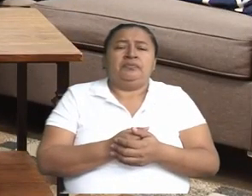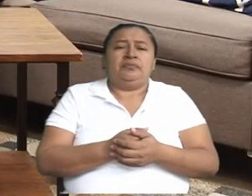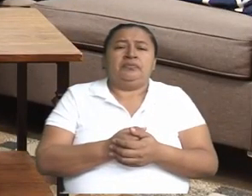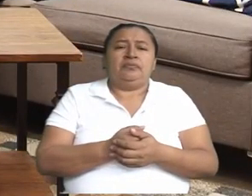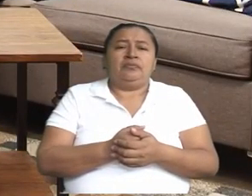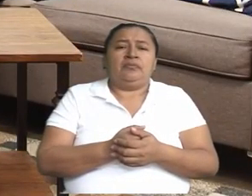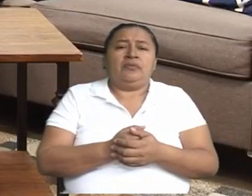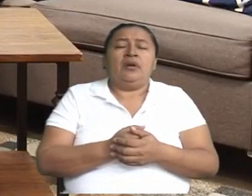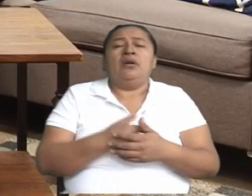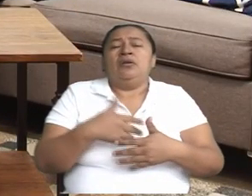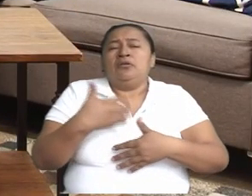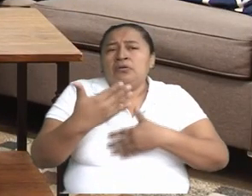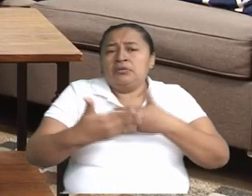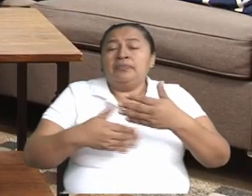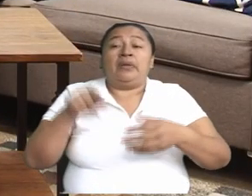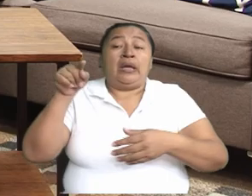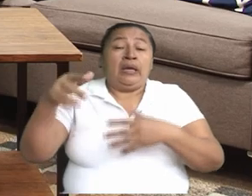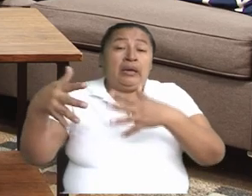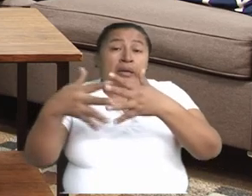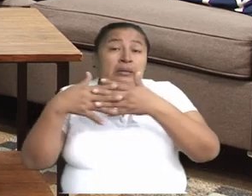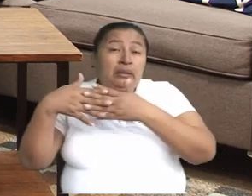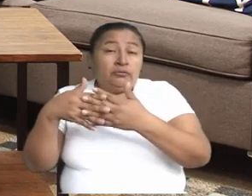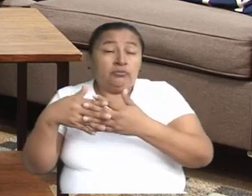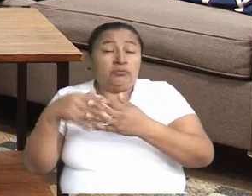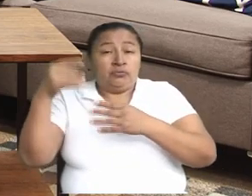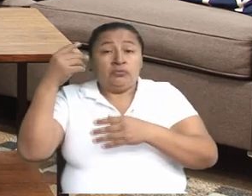Los gringos entonces deciden hacer una maniobra,